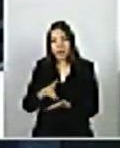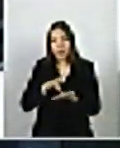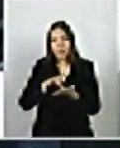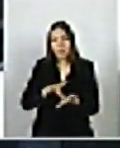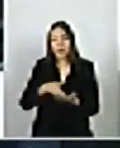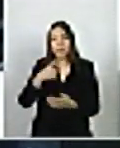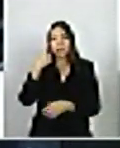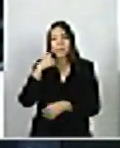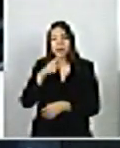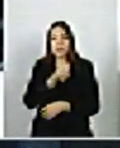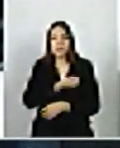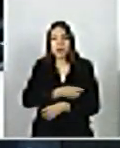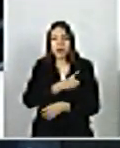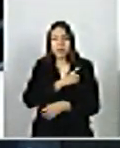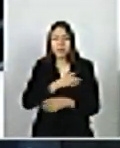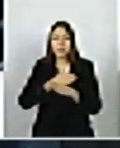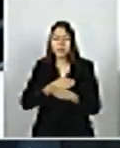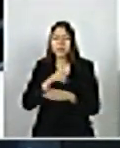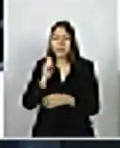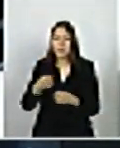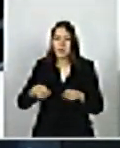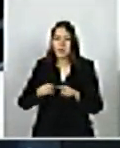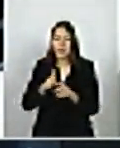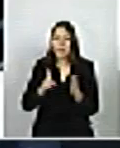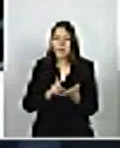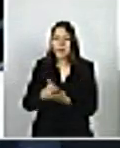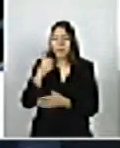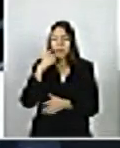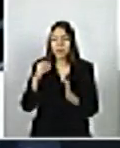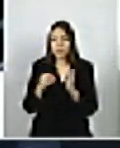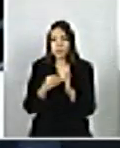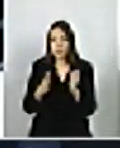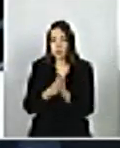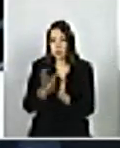en la salud sea un derecho constitucional. Tiene ahora la